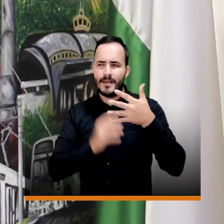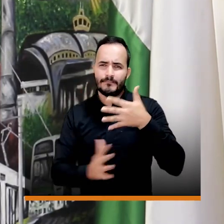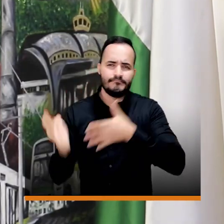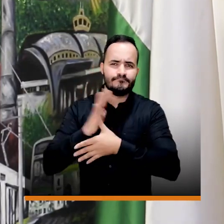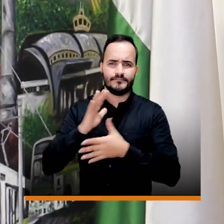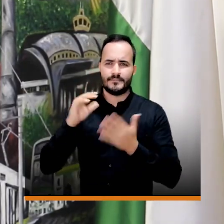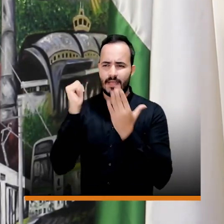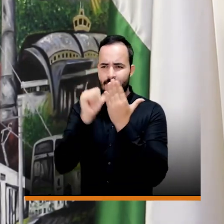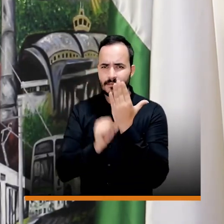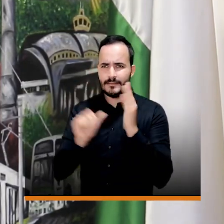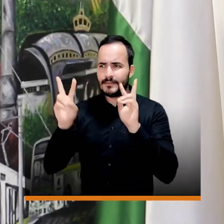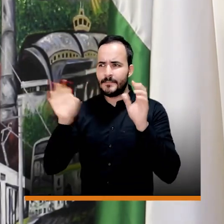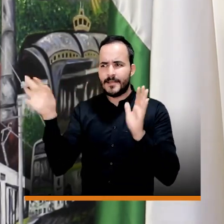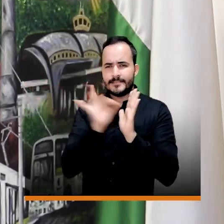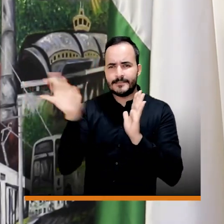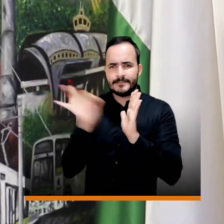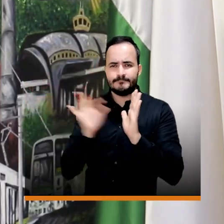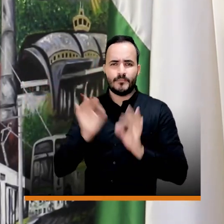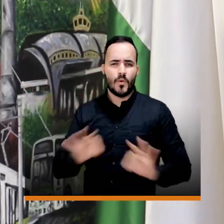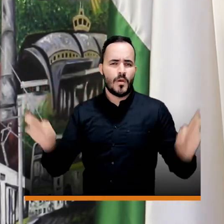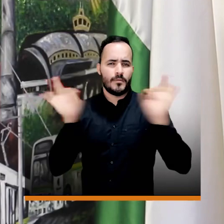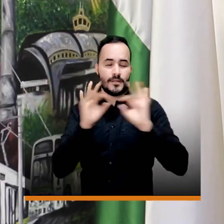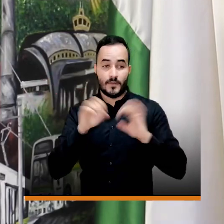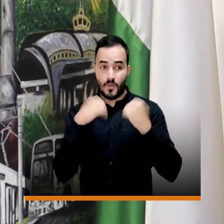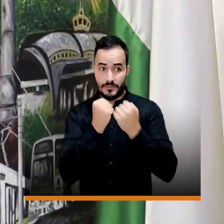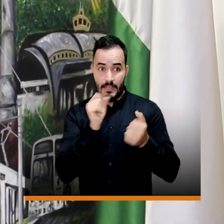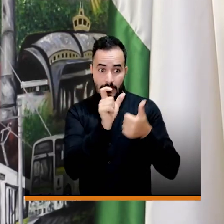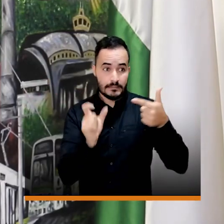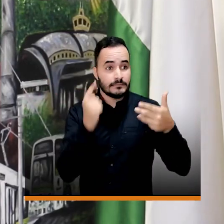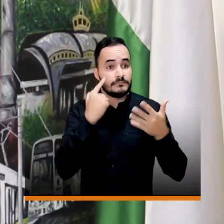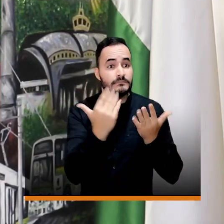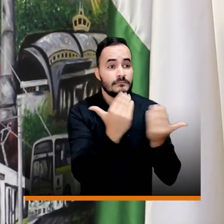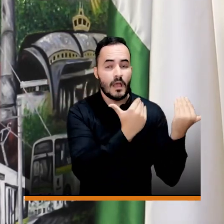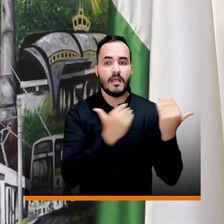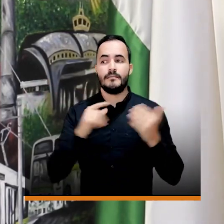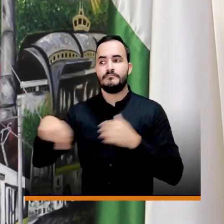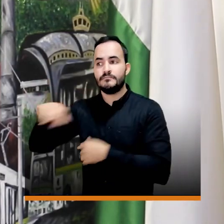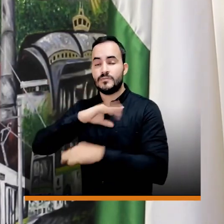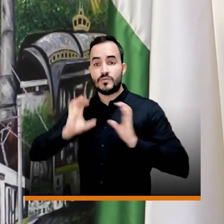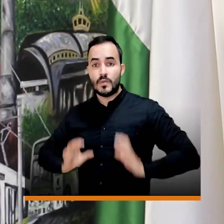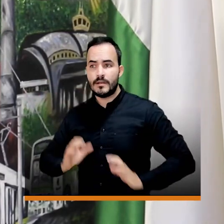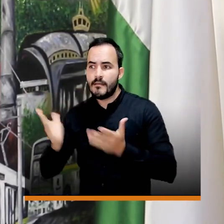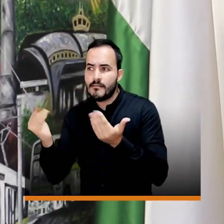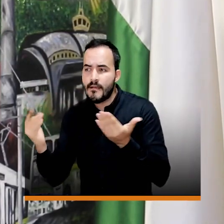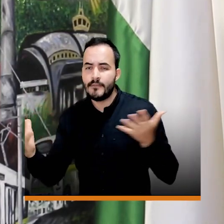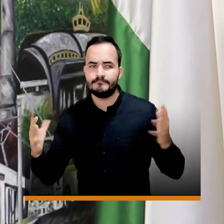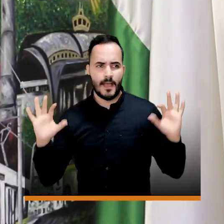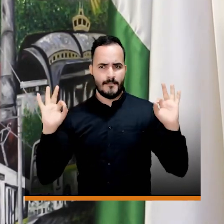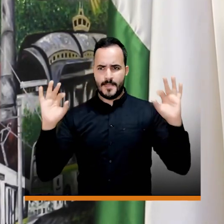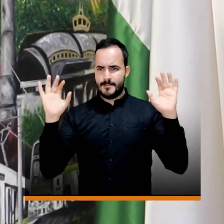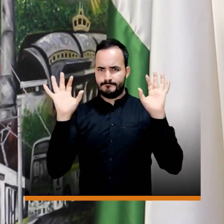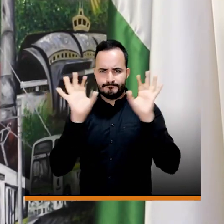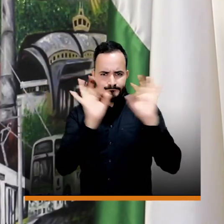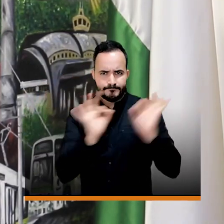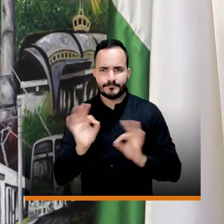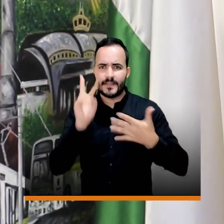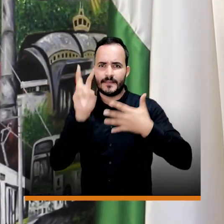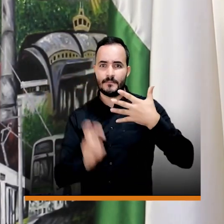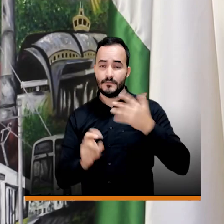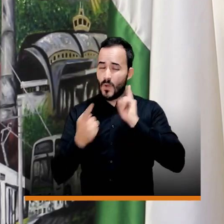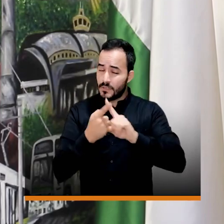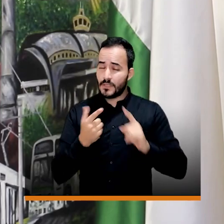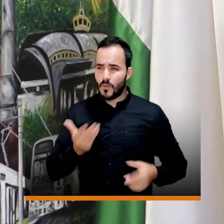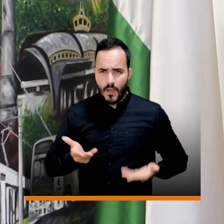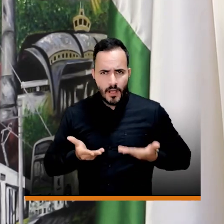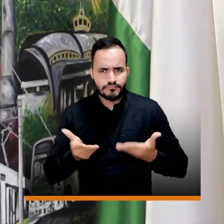temas más relevantes y de interés para los concejales y la ciudadanía, siempre buscando brindar las garantías para abrir